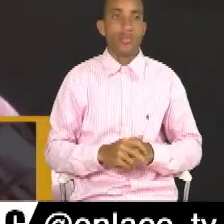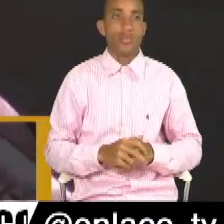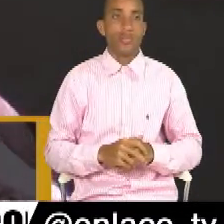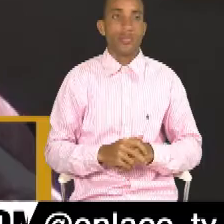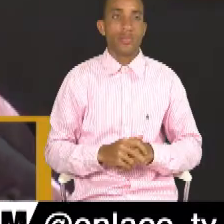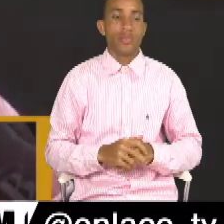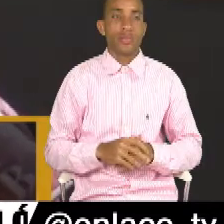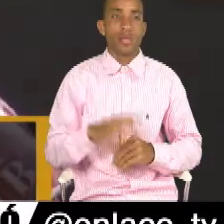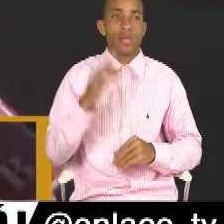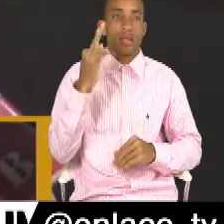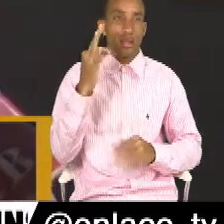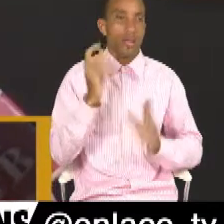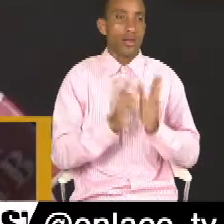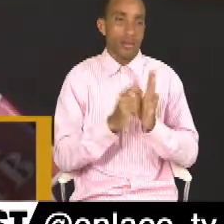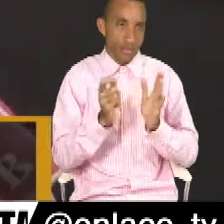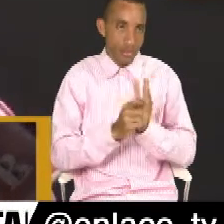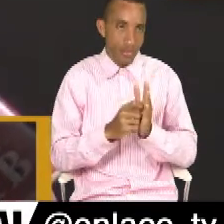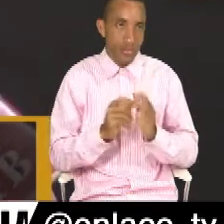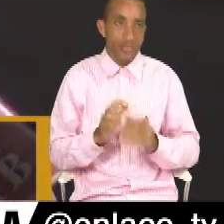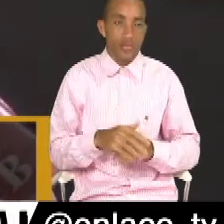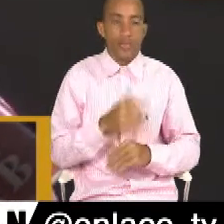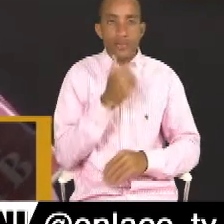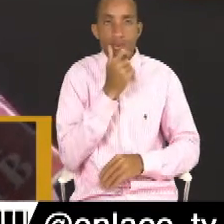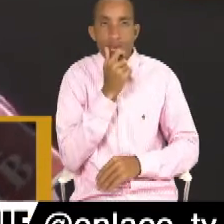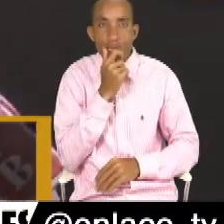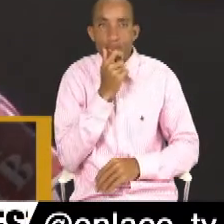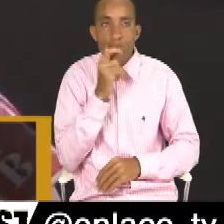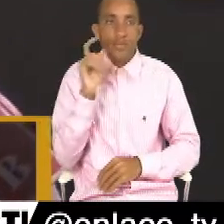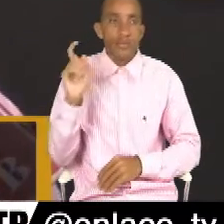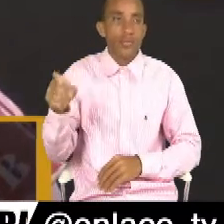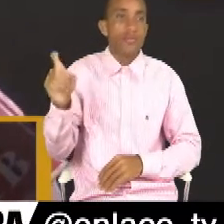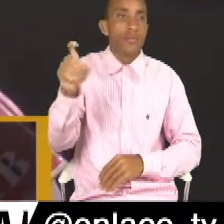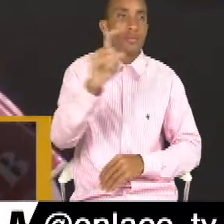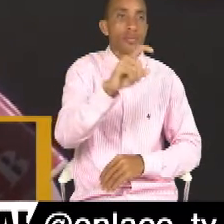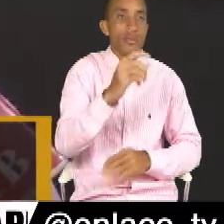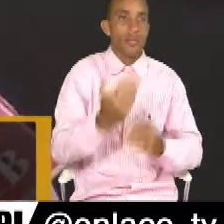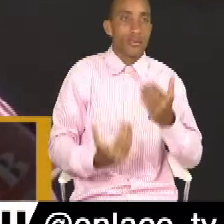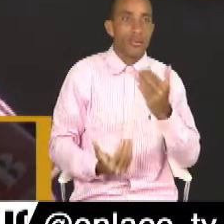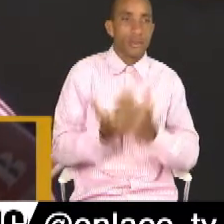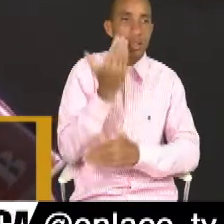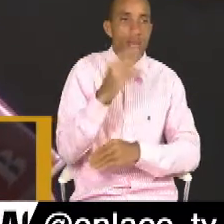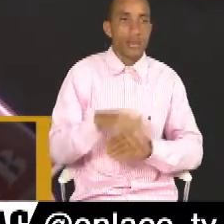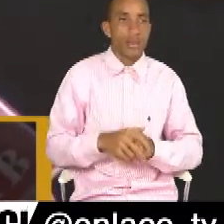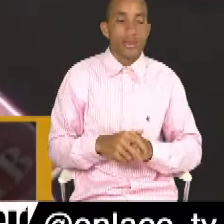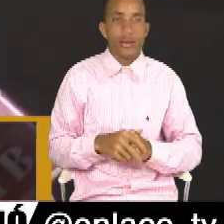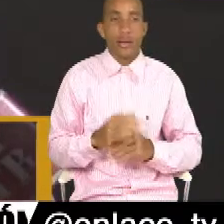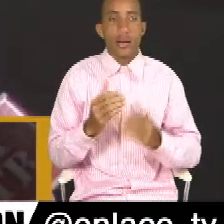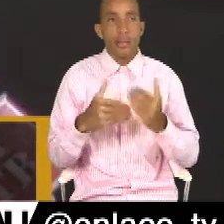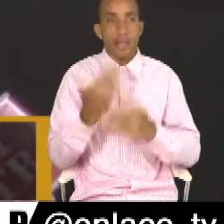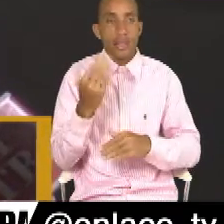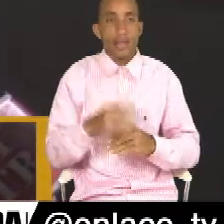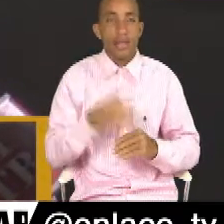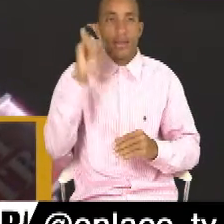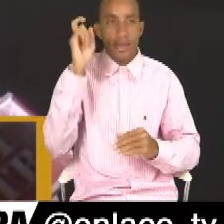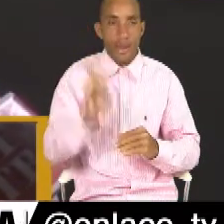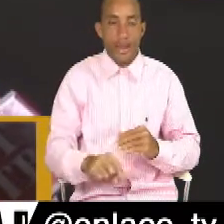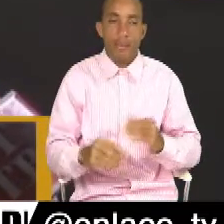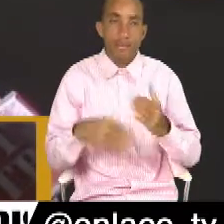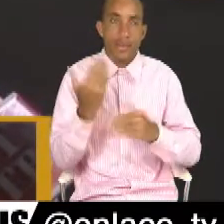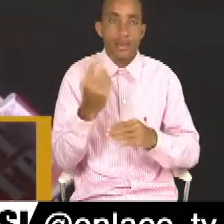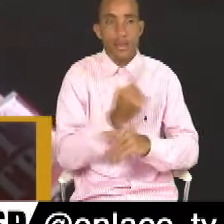tres ocasiones haciendo las labores iniciales para el comienzo de las obras, que deben comenzar esta